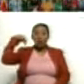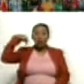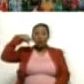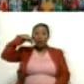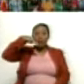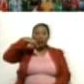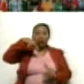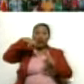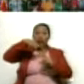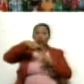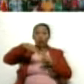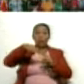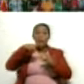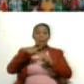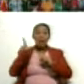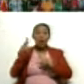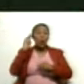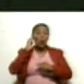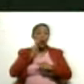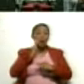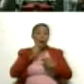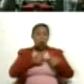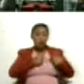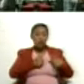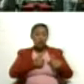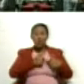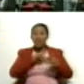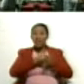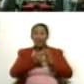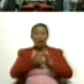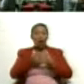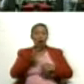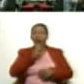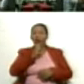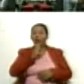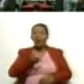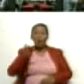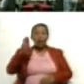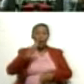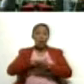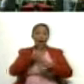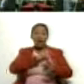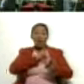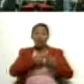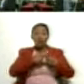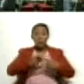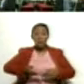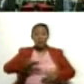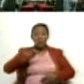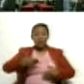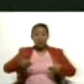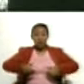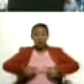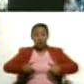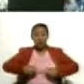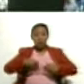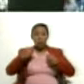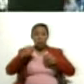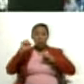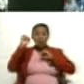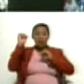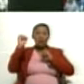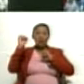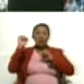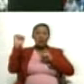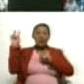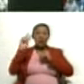pero tenía un corazón de oro y una voluntad de vencer incomparable. Bueno, así somos los